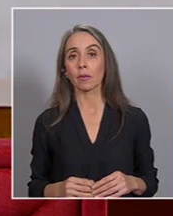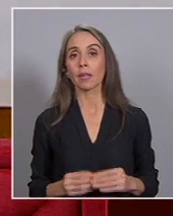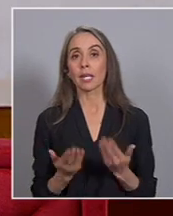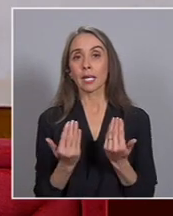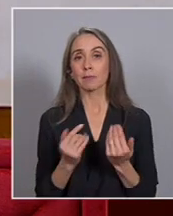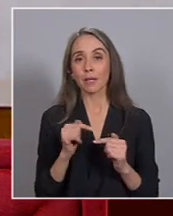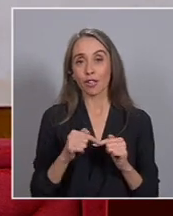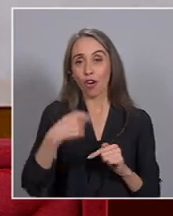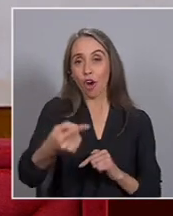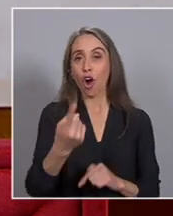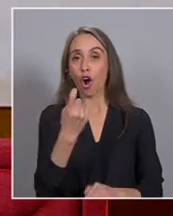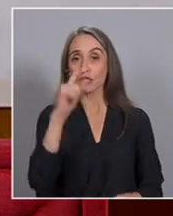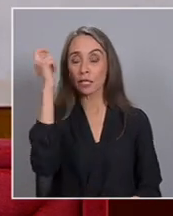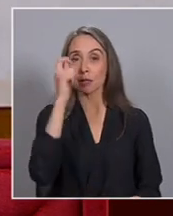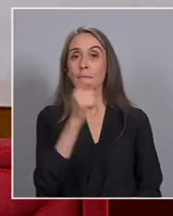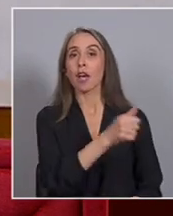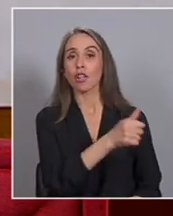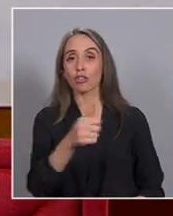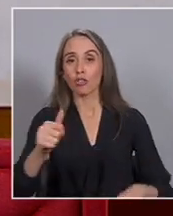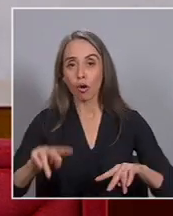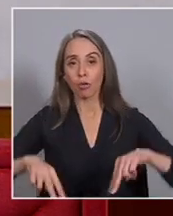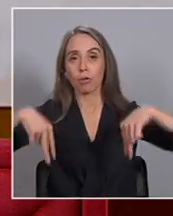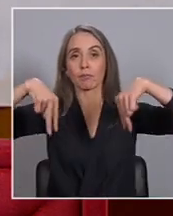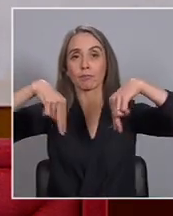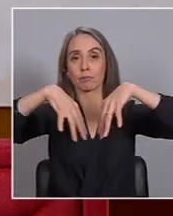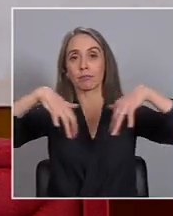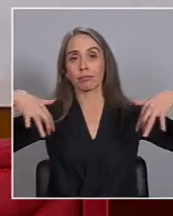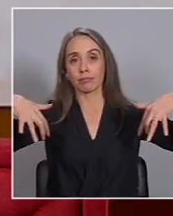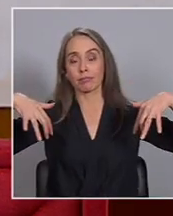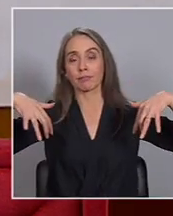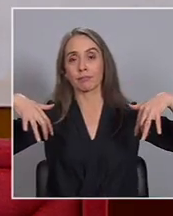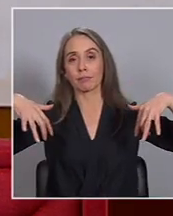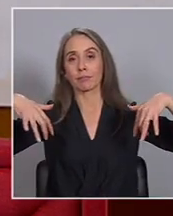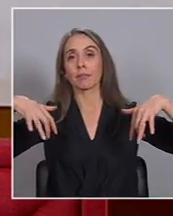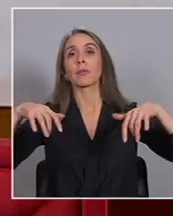Espero que de aquí al 11 seamos todos los que nos levantemos.